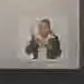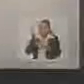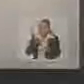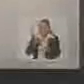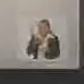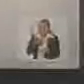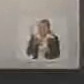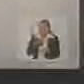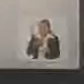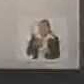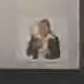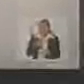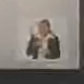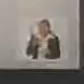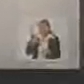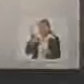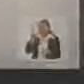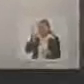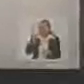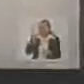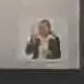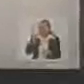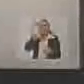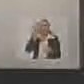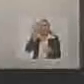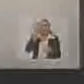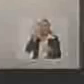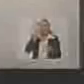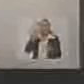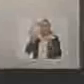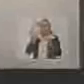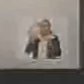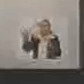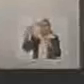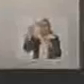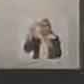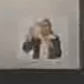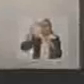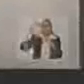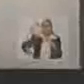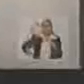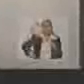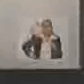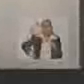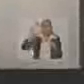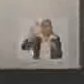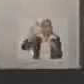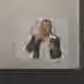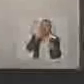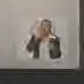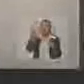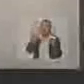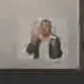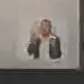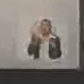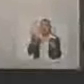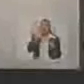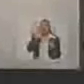ha habido coordinación con la Secretaría de Seguridad del Distrito Federal. Lo que nosotros proponemos es generar